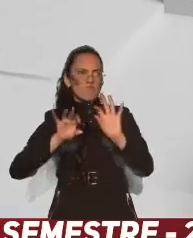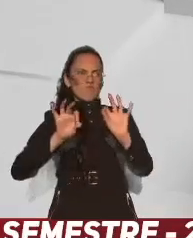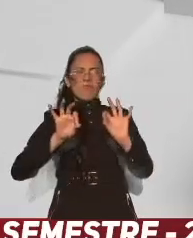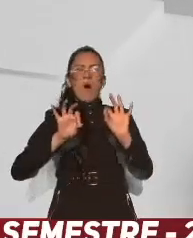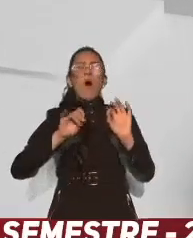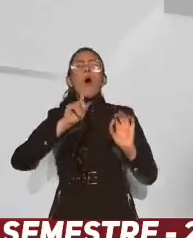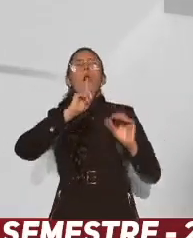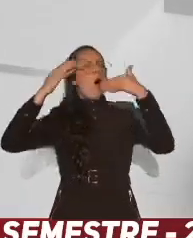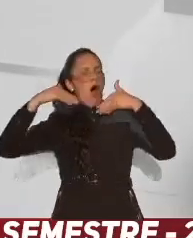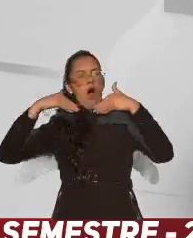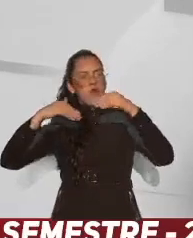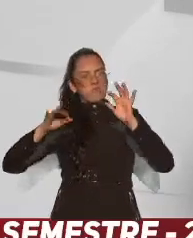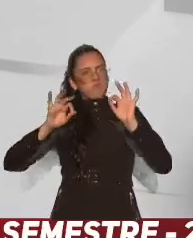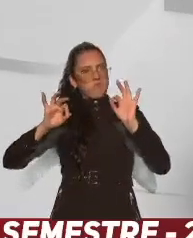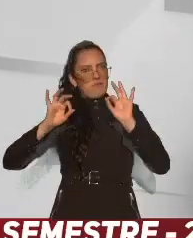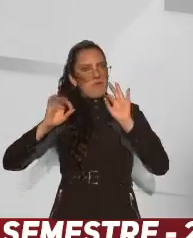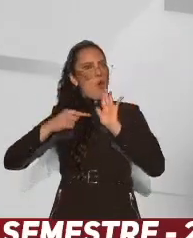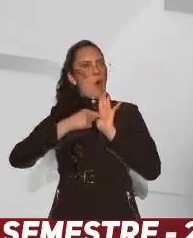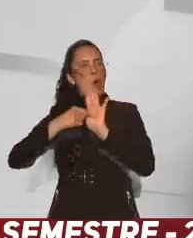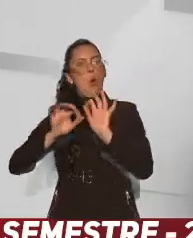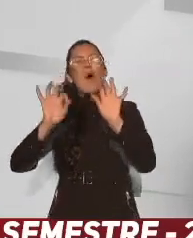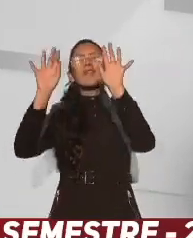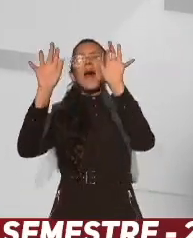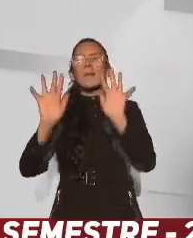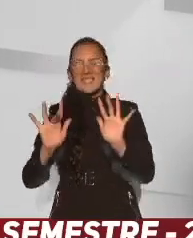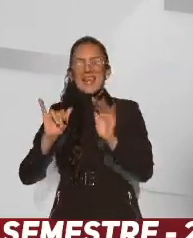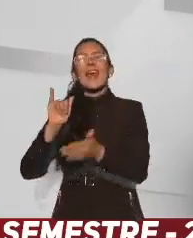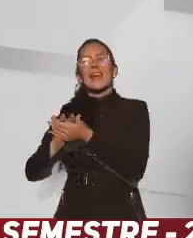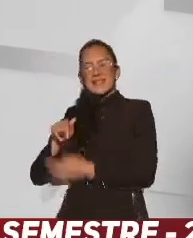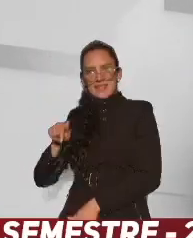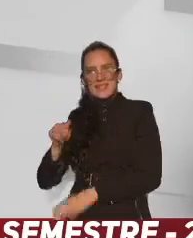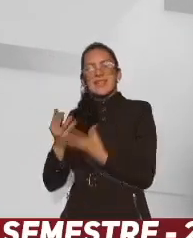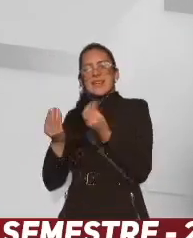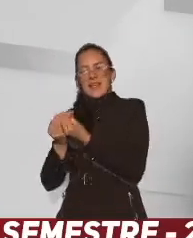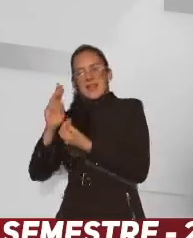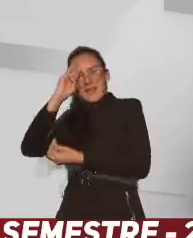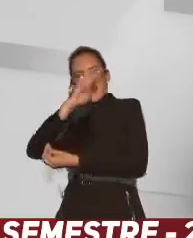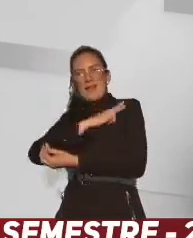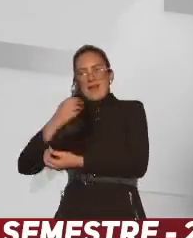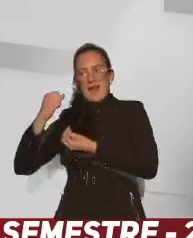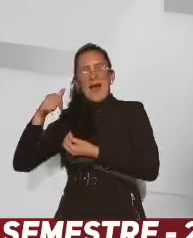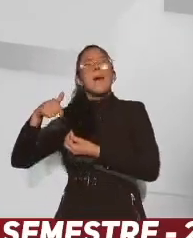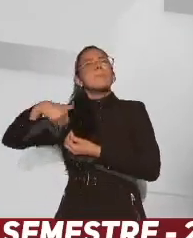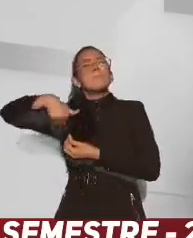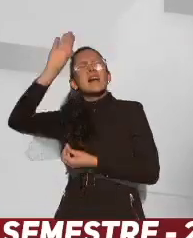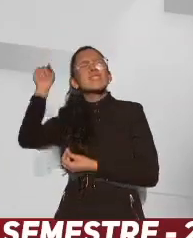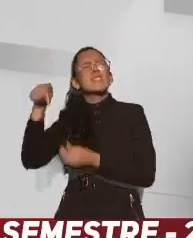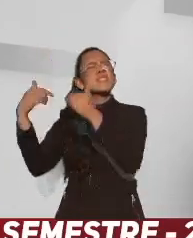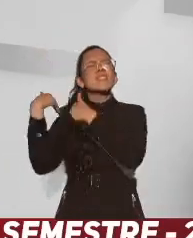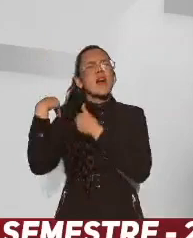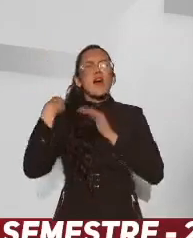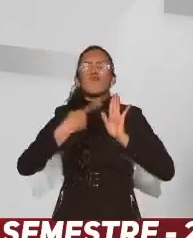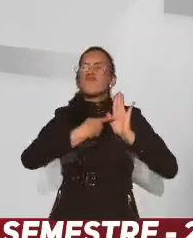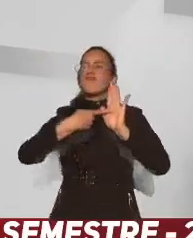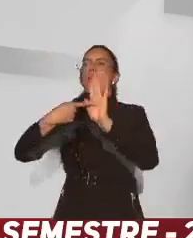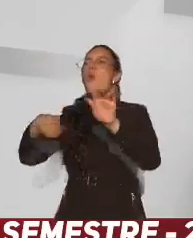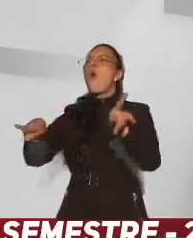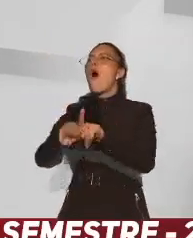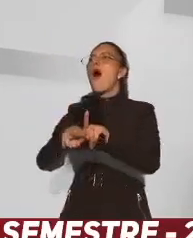y nuestra Inspección General del Ejército, igualmente de velar para que haya